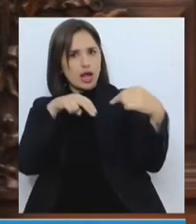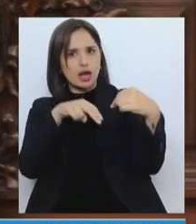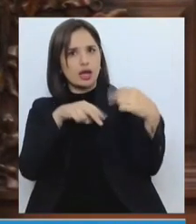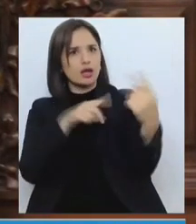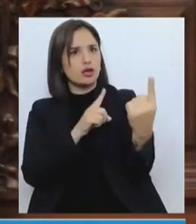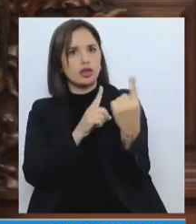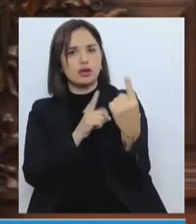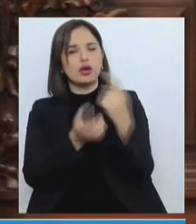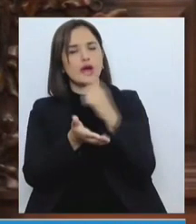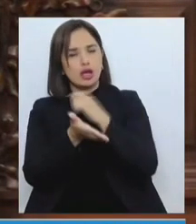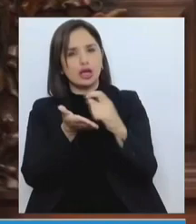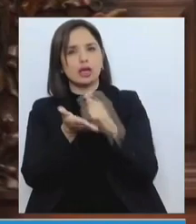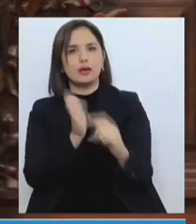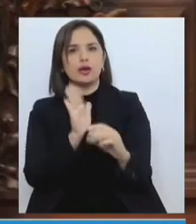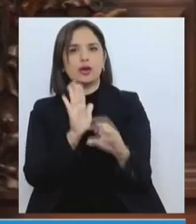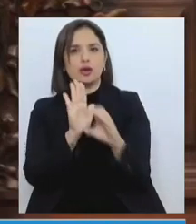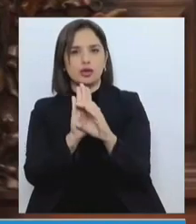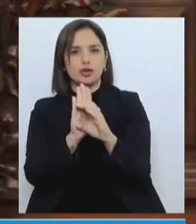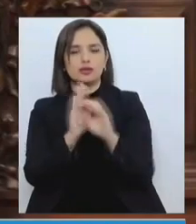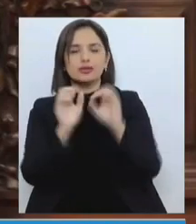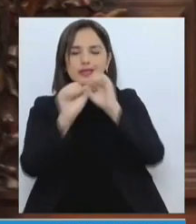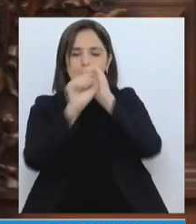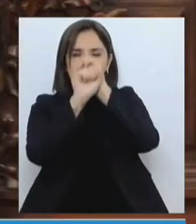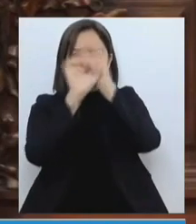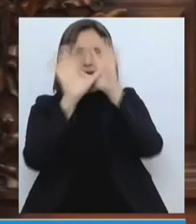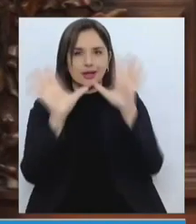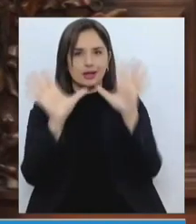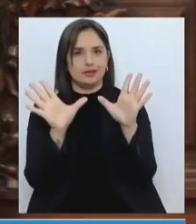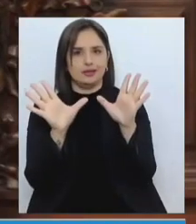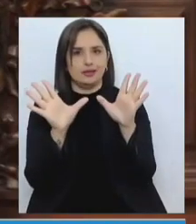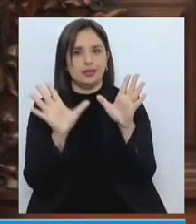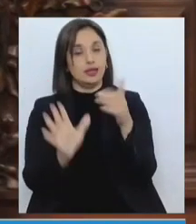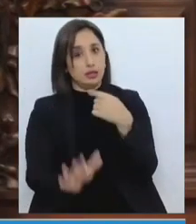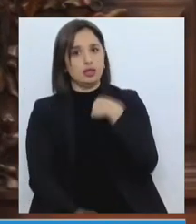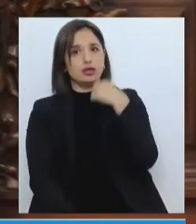una constitución clara, que yo entienda,